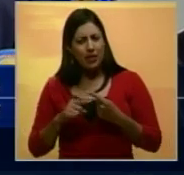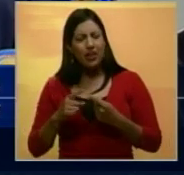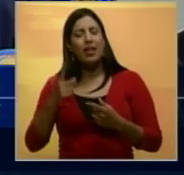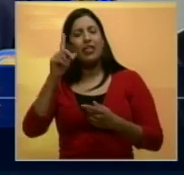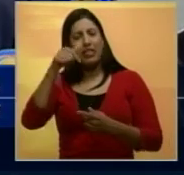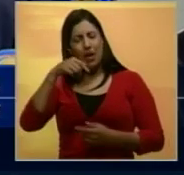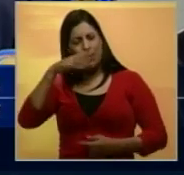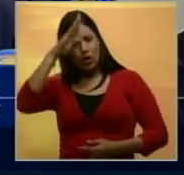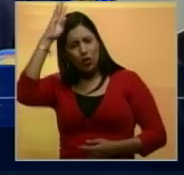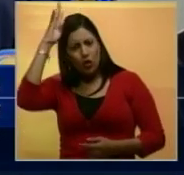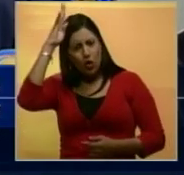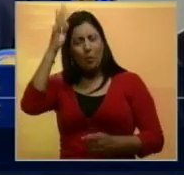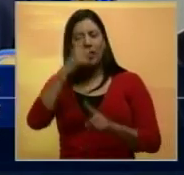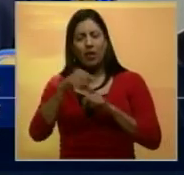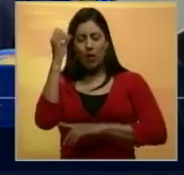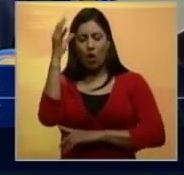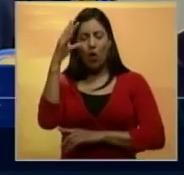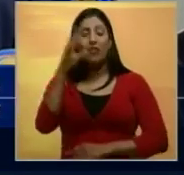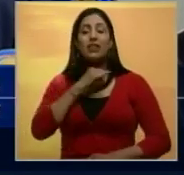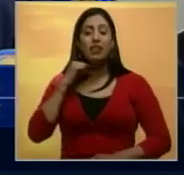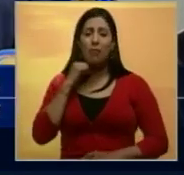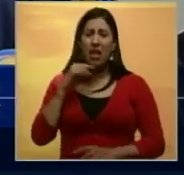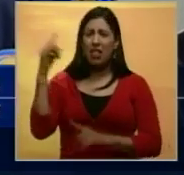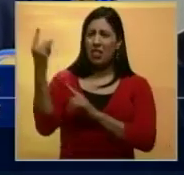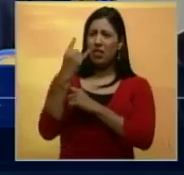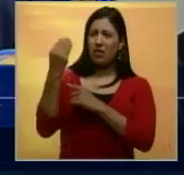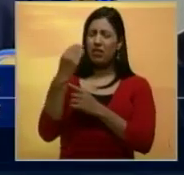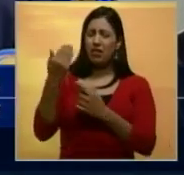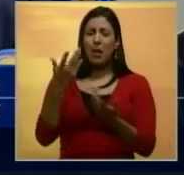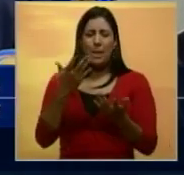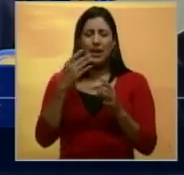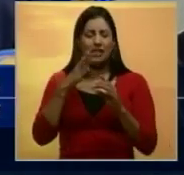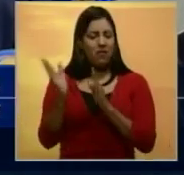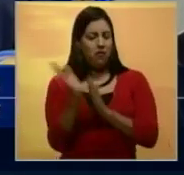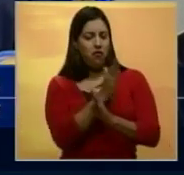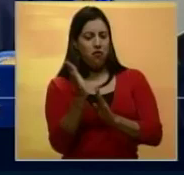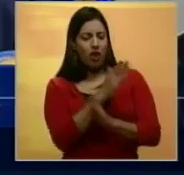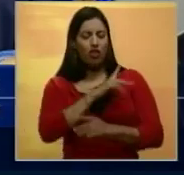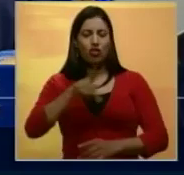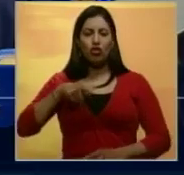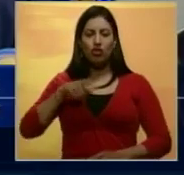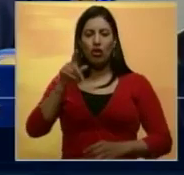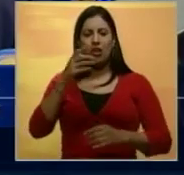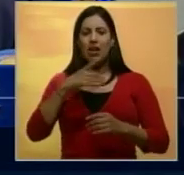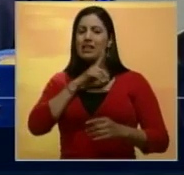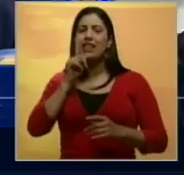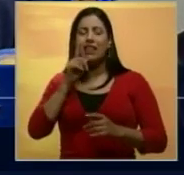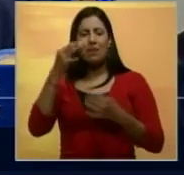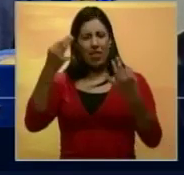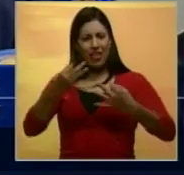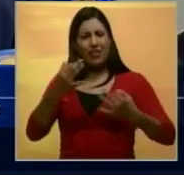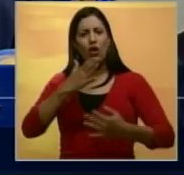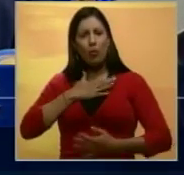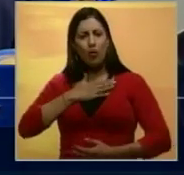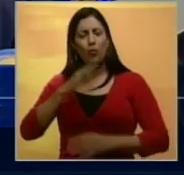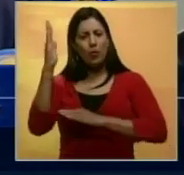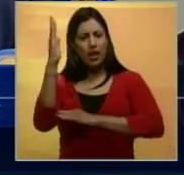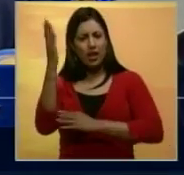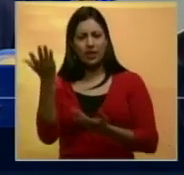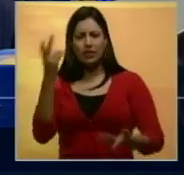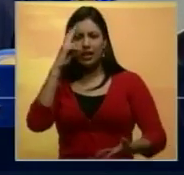el Vaticano y la Conferencia Episcopal Venezolana, como para querer dejar de lado totalmente el prestigio y la credibilidad de la